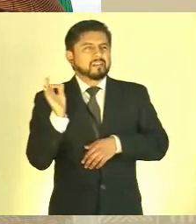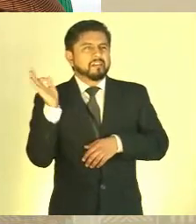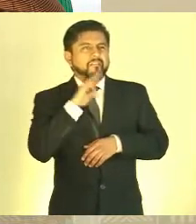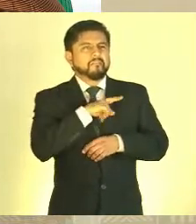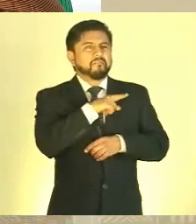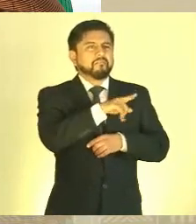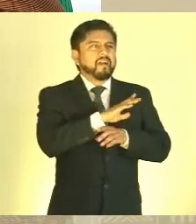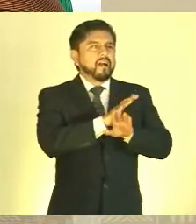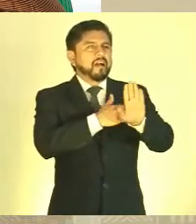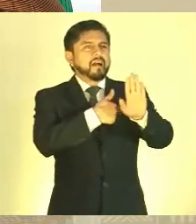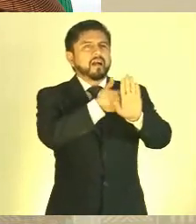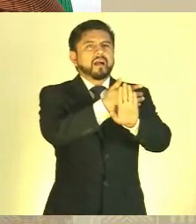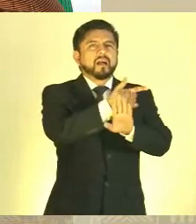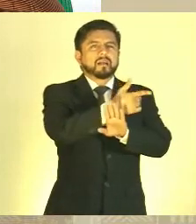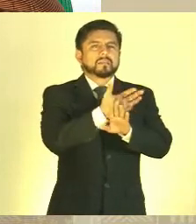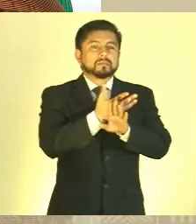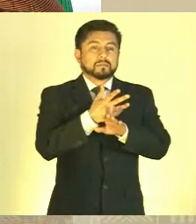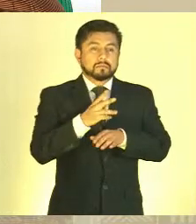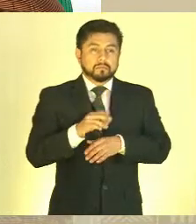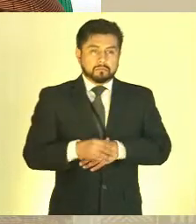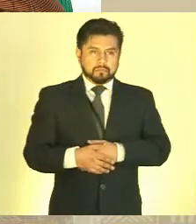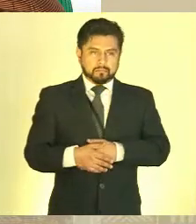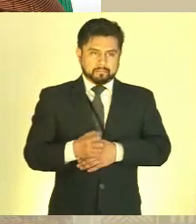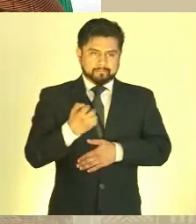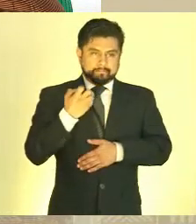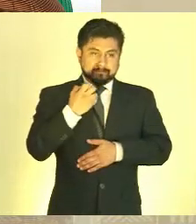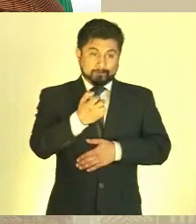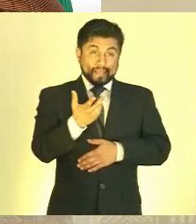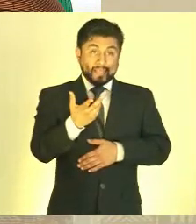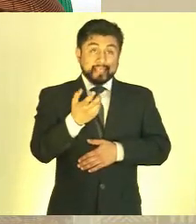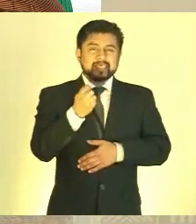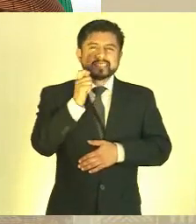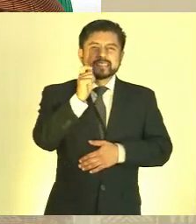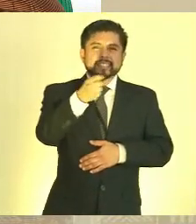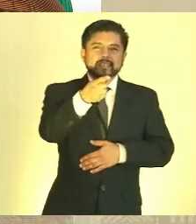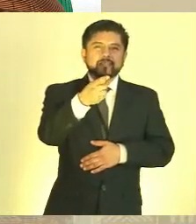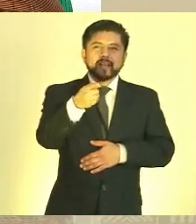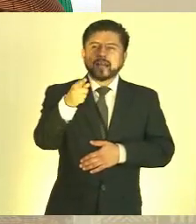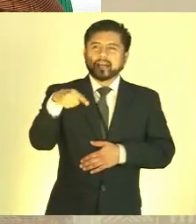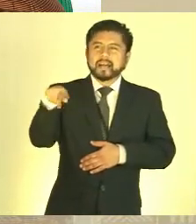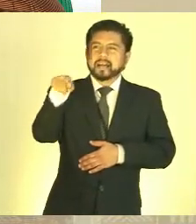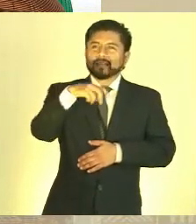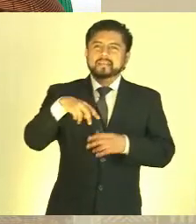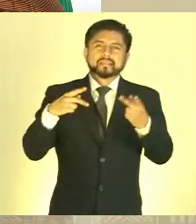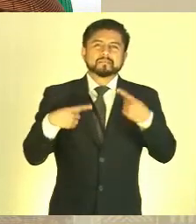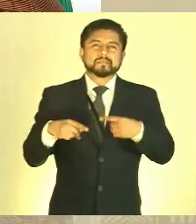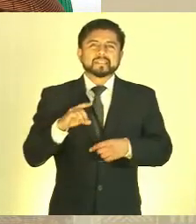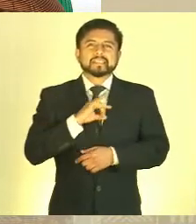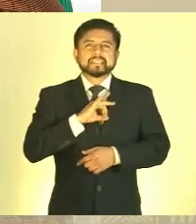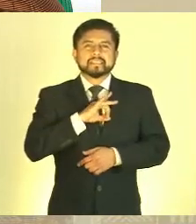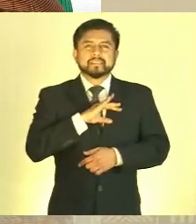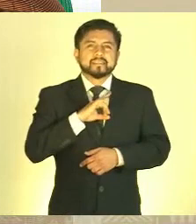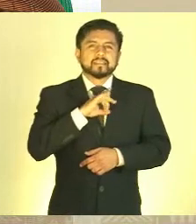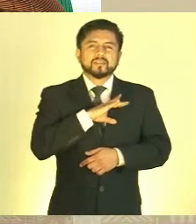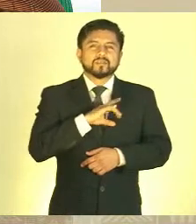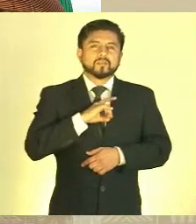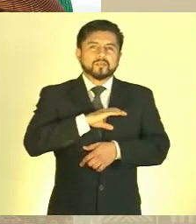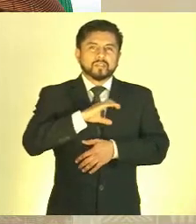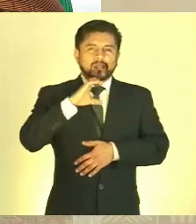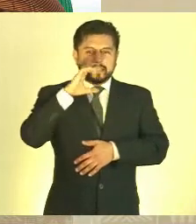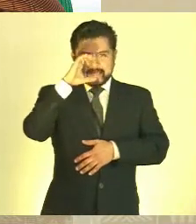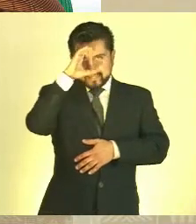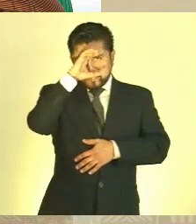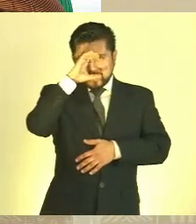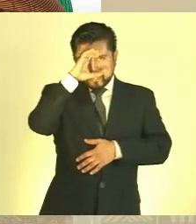y tumbar el CERN, le tienen miedo a la ciencia, porque ellos tienen las respuestas